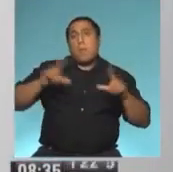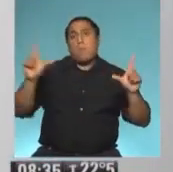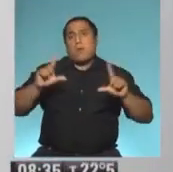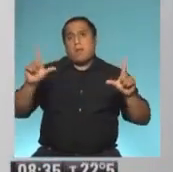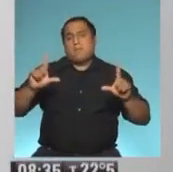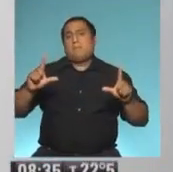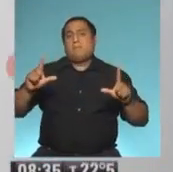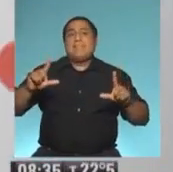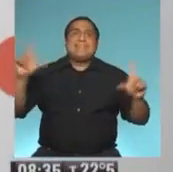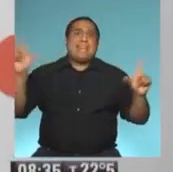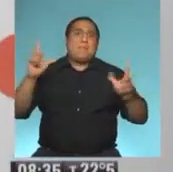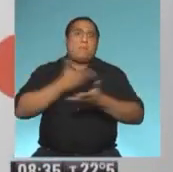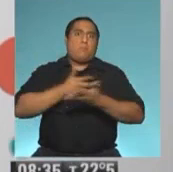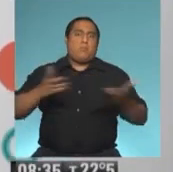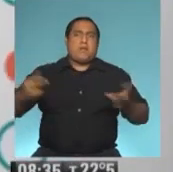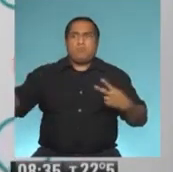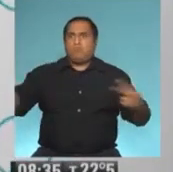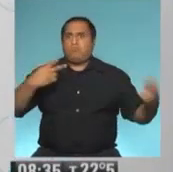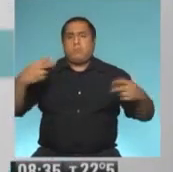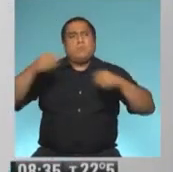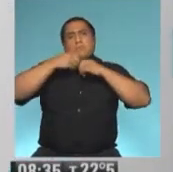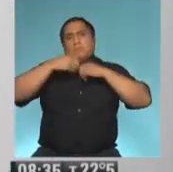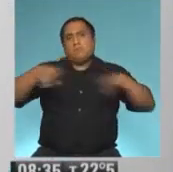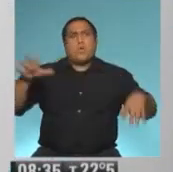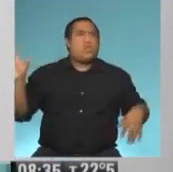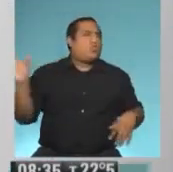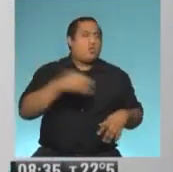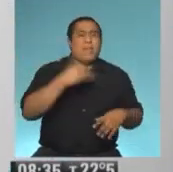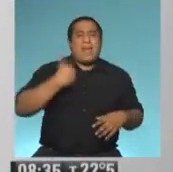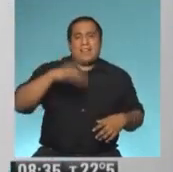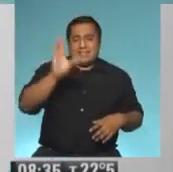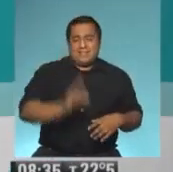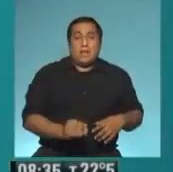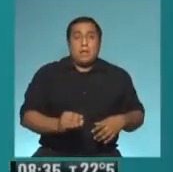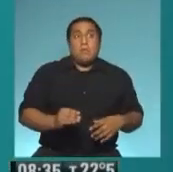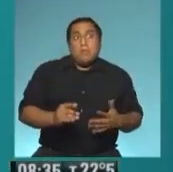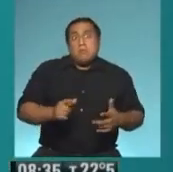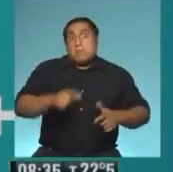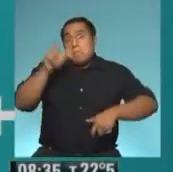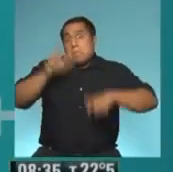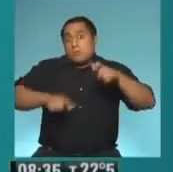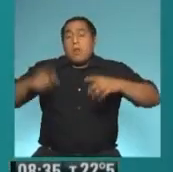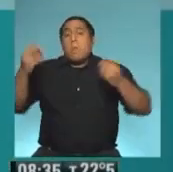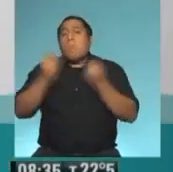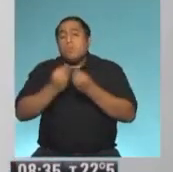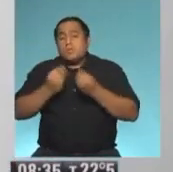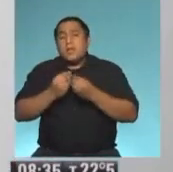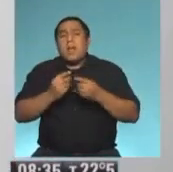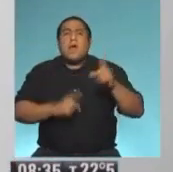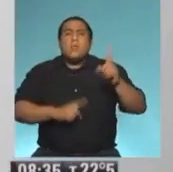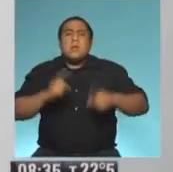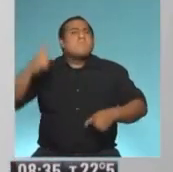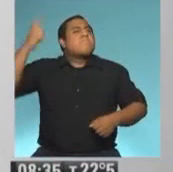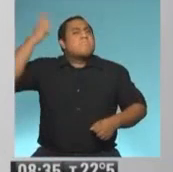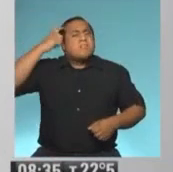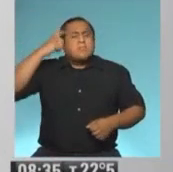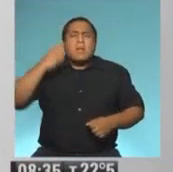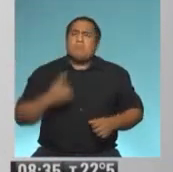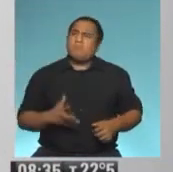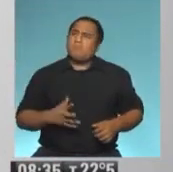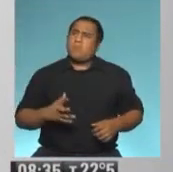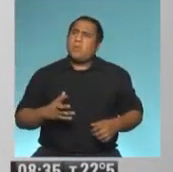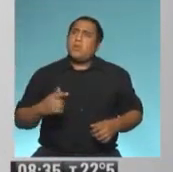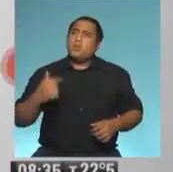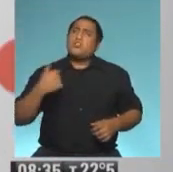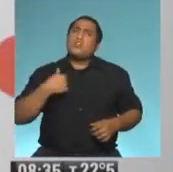a través de la pantalla de la televisión pública y llega a cada rincón de la Argentina. Eso implica que hay mucha gente que seguramente se pregunta, si tengo la